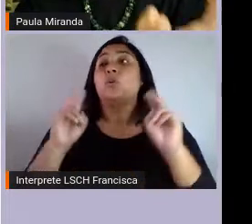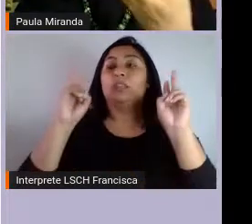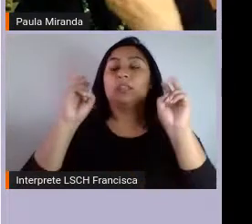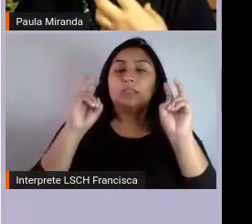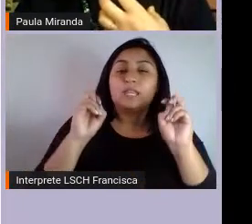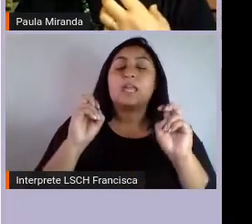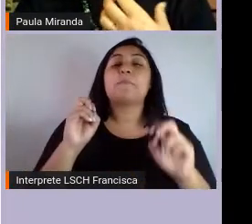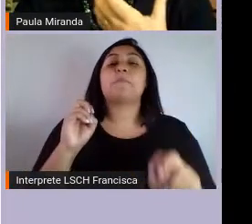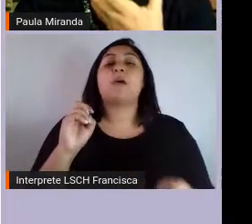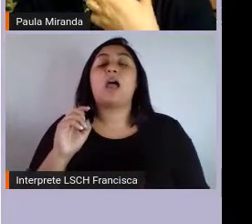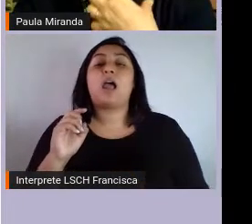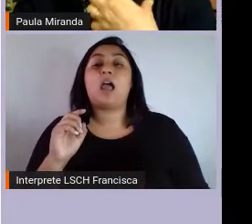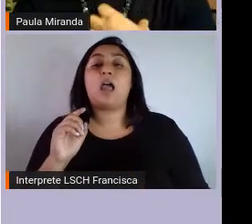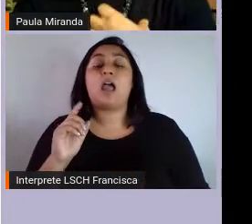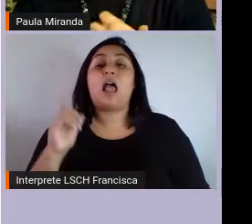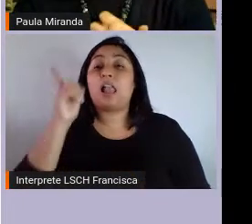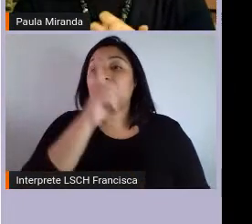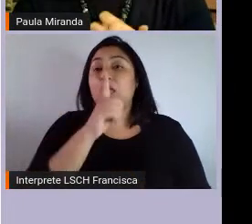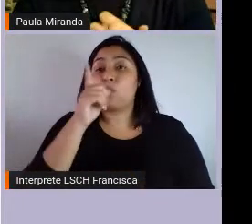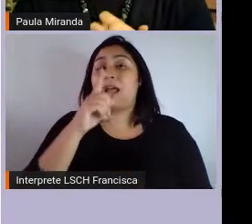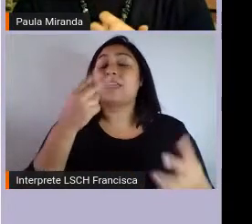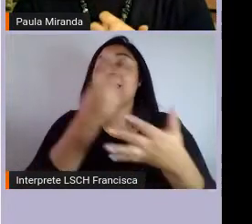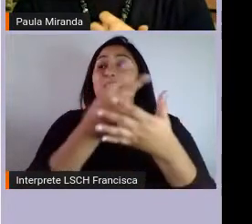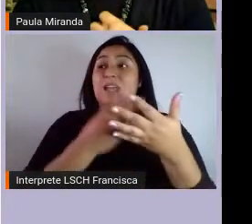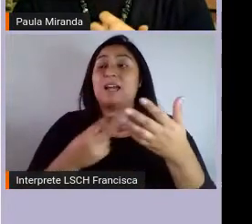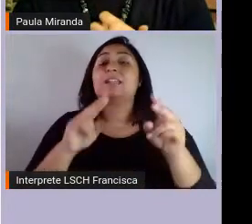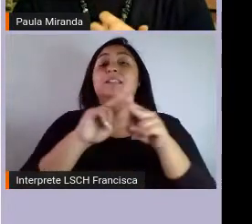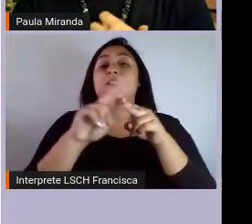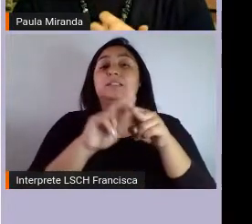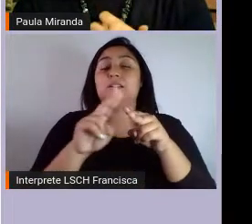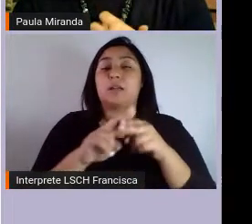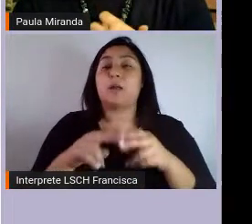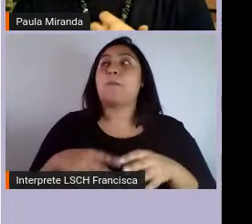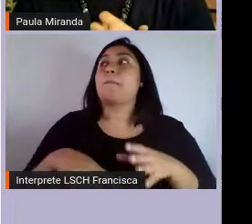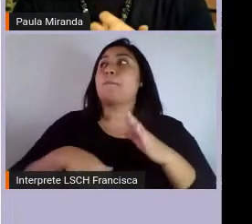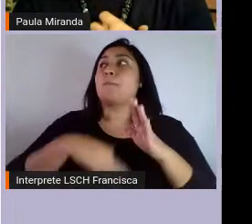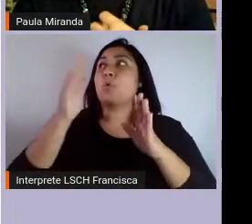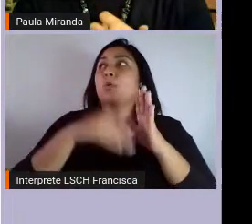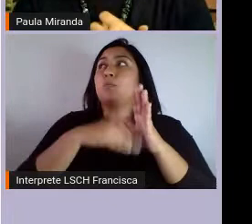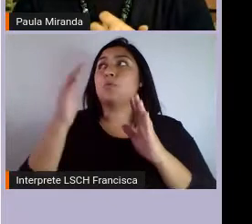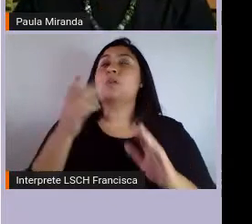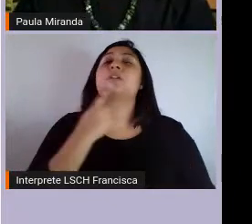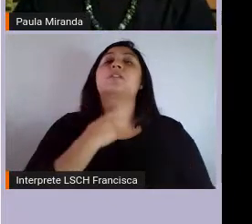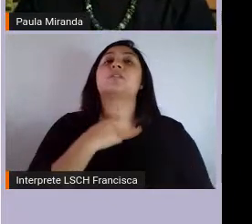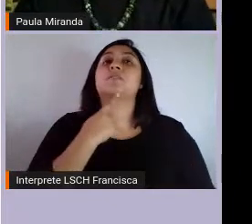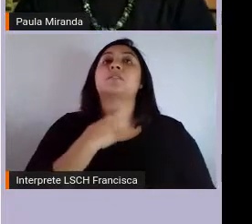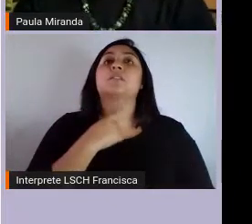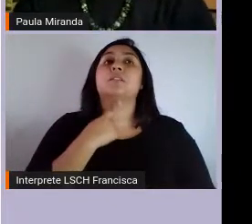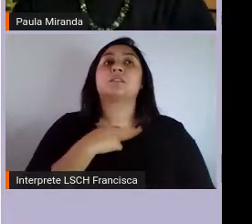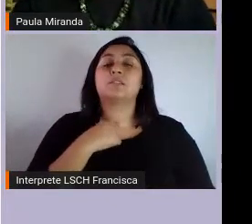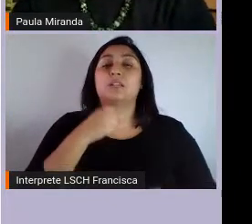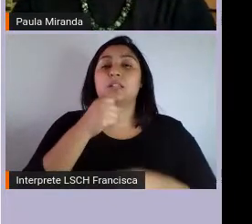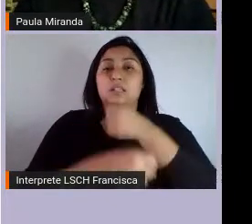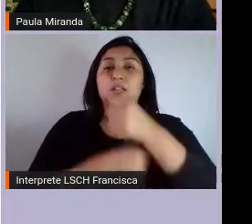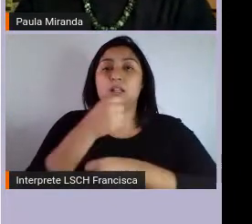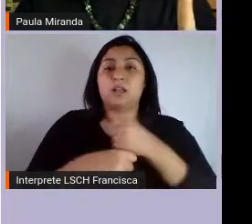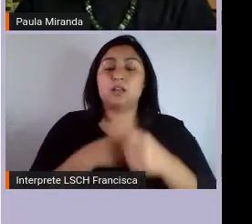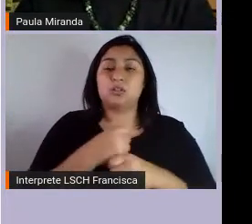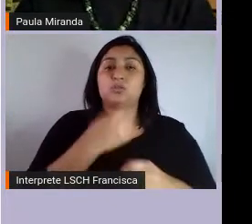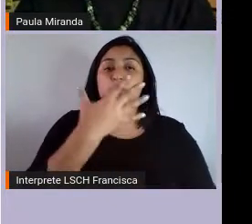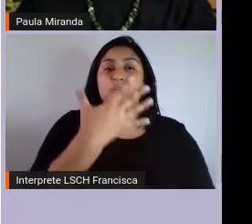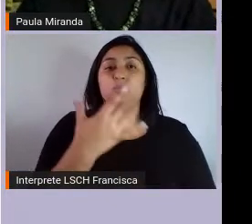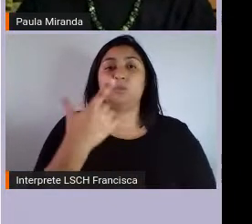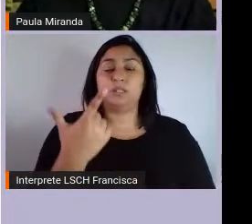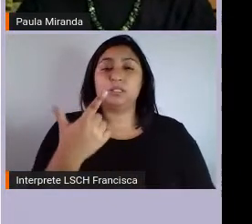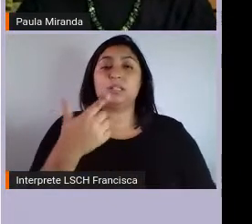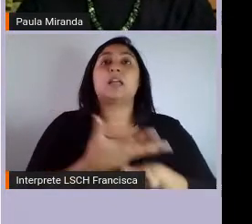que ese arte de ella se va a hacer. Entonces es muy interesante que sea el año 57, ahí hay una foto de ella incluso